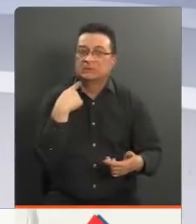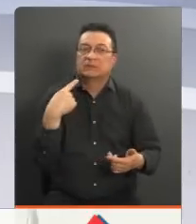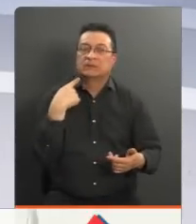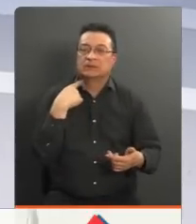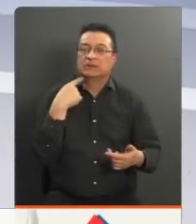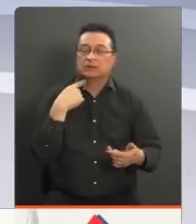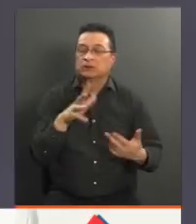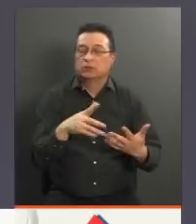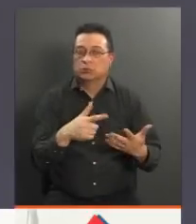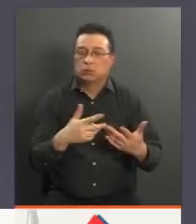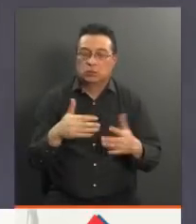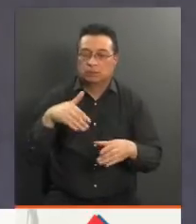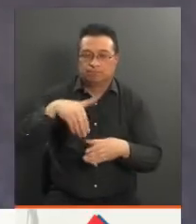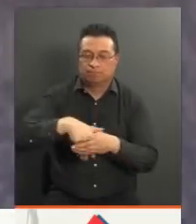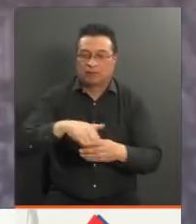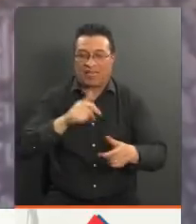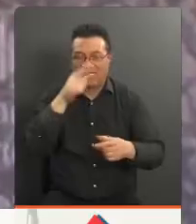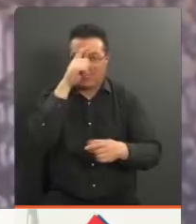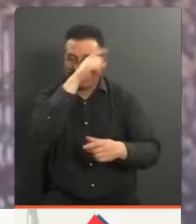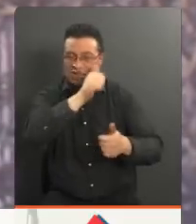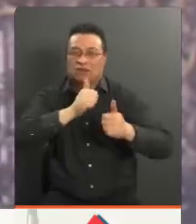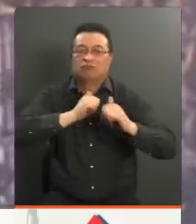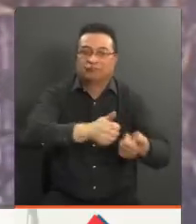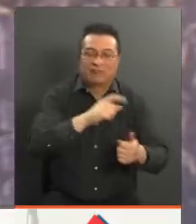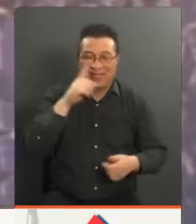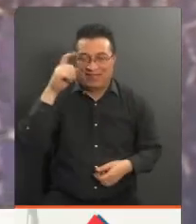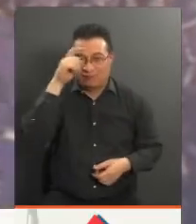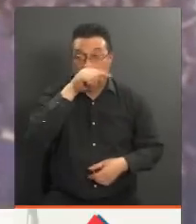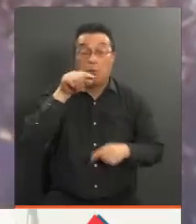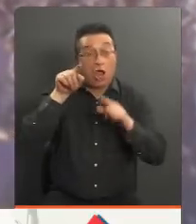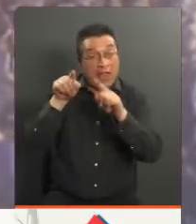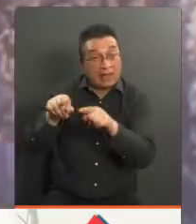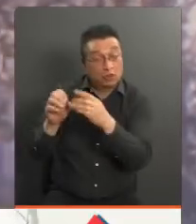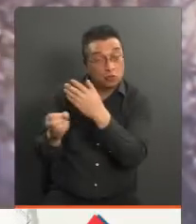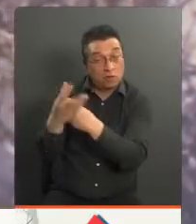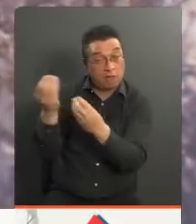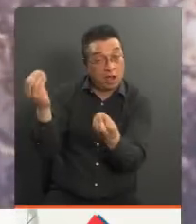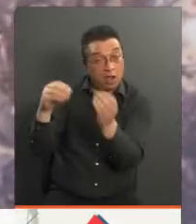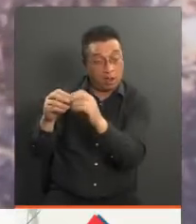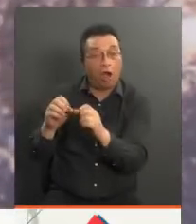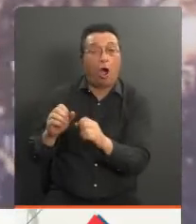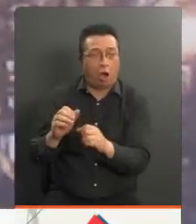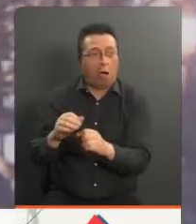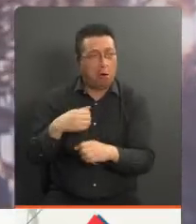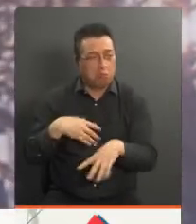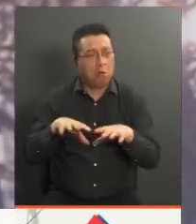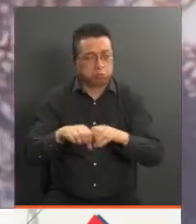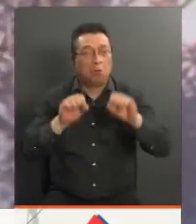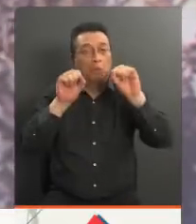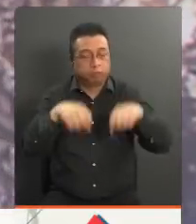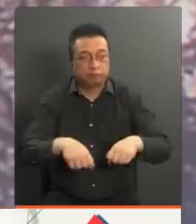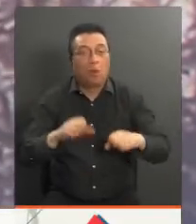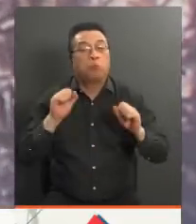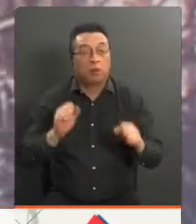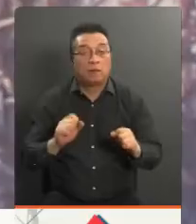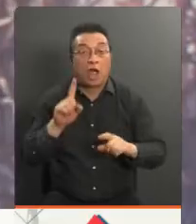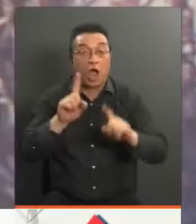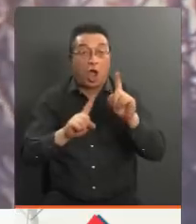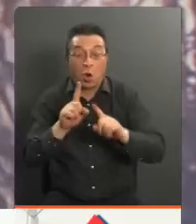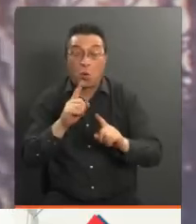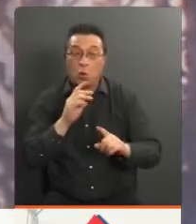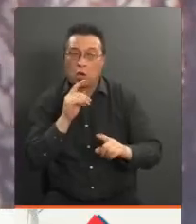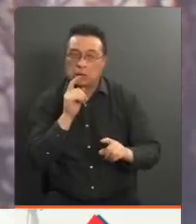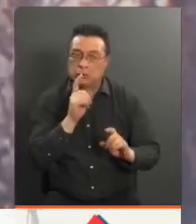había un match electoral que era muy difícil que pudieran superar. Con esta fórmula lo podrían aprobar y se podría destrabar. Pero hay voces críticas, como veíamos en la